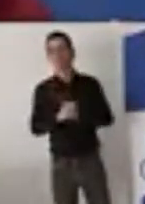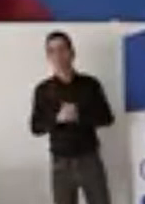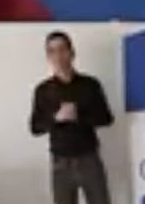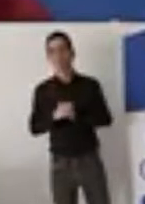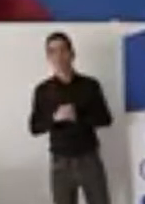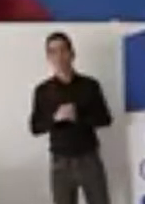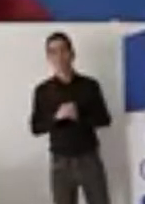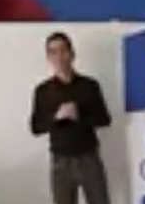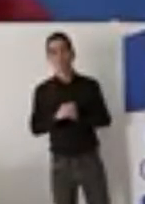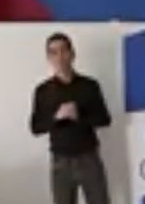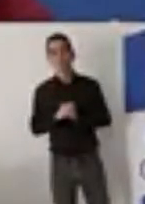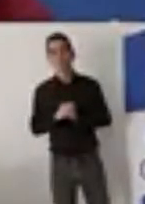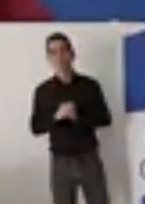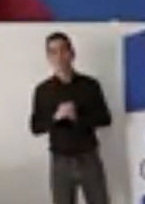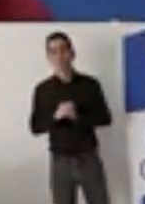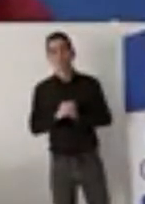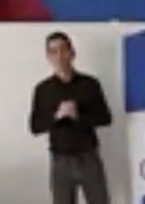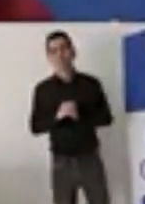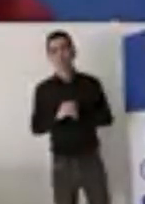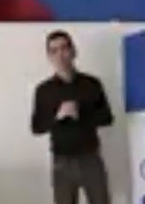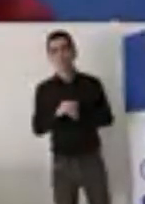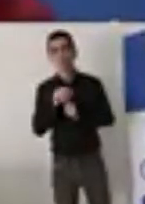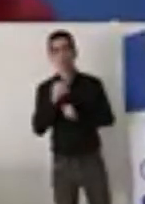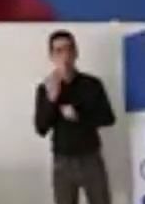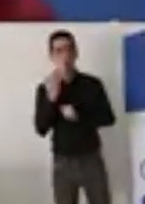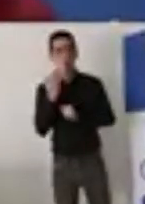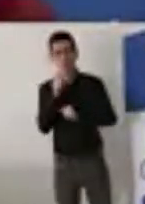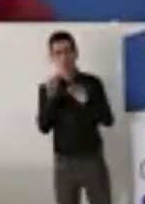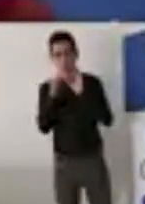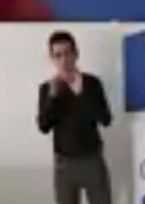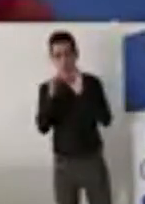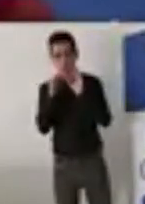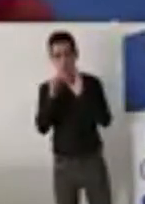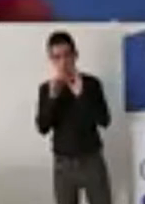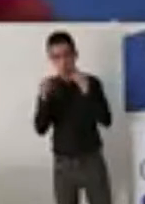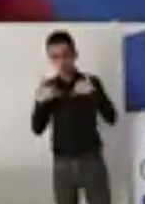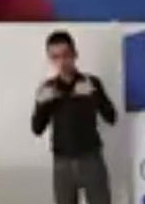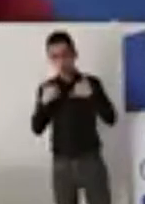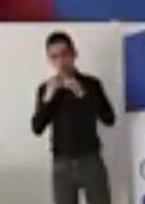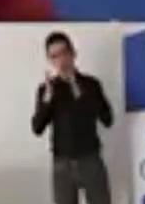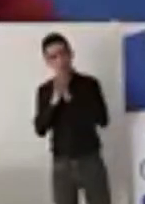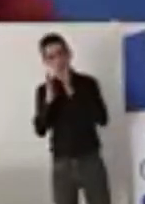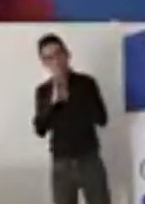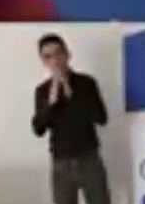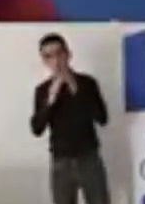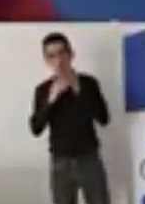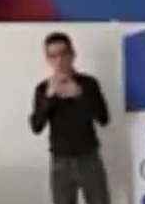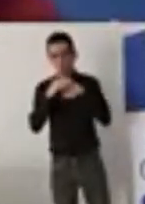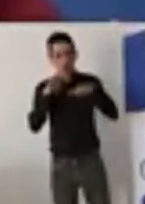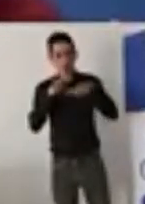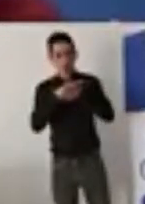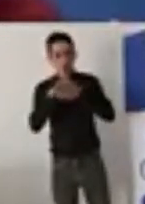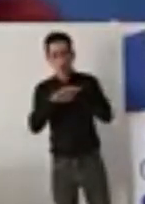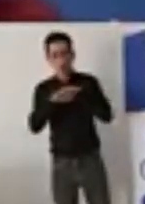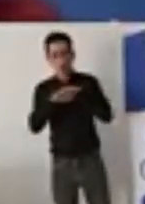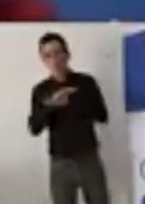se han creado a través de esto que tú nos comentabas, en esta participación que tenías, y cómo se motiva a los jóvenes a participar? Y de una